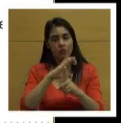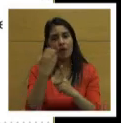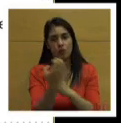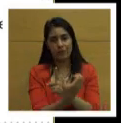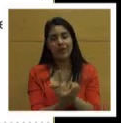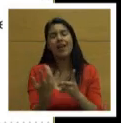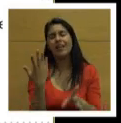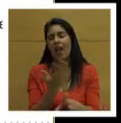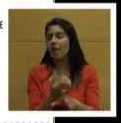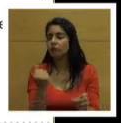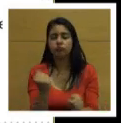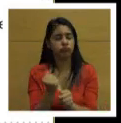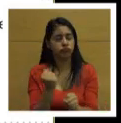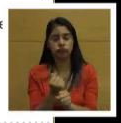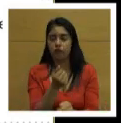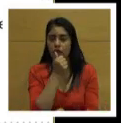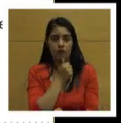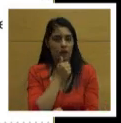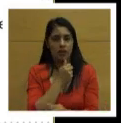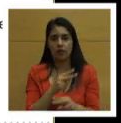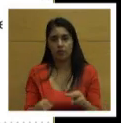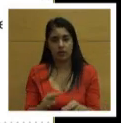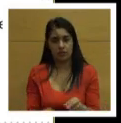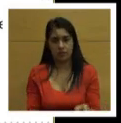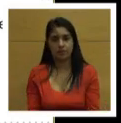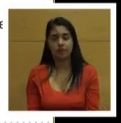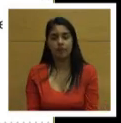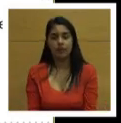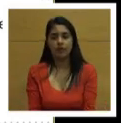mucho trabajo por hacer, ¿ya?